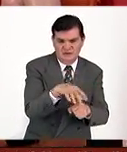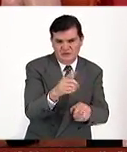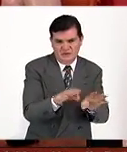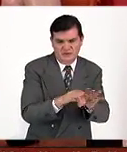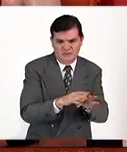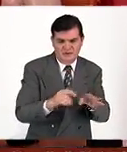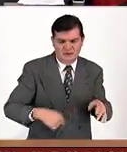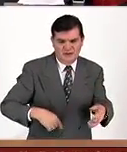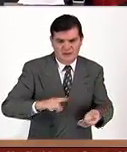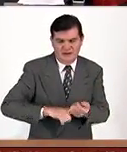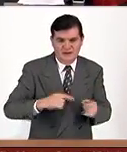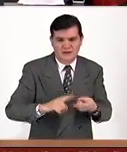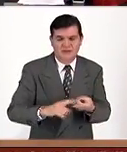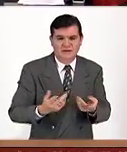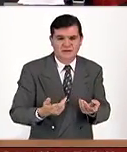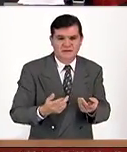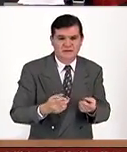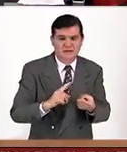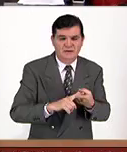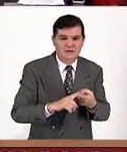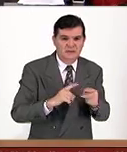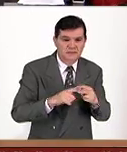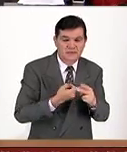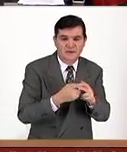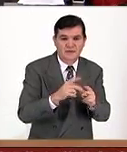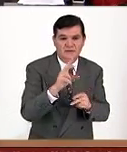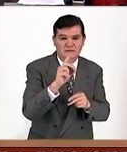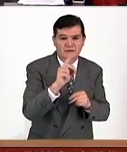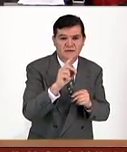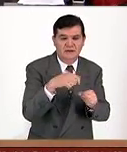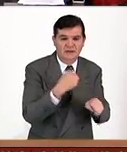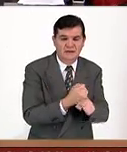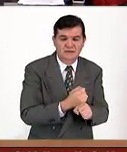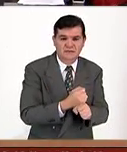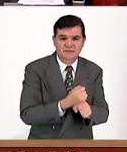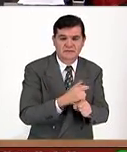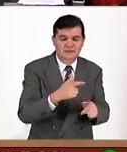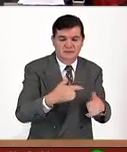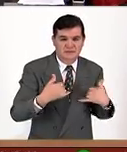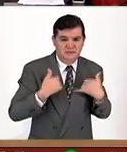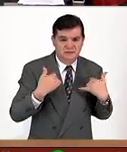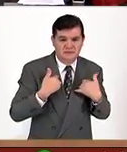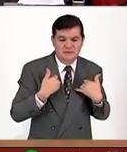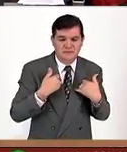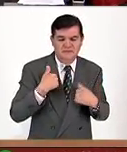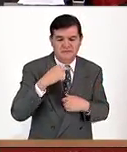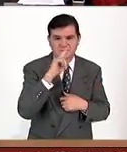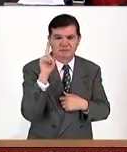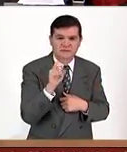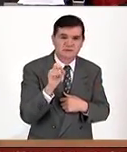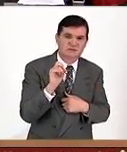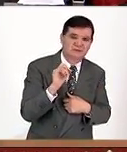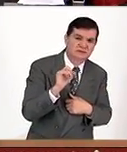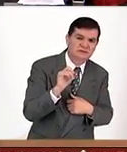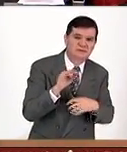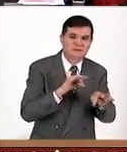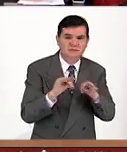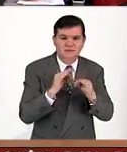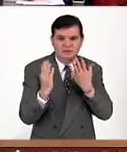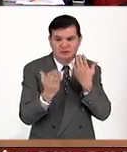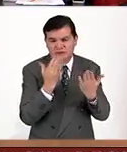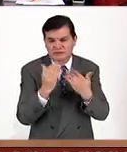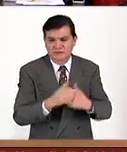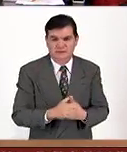las hormonas en los pollos, y a los 30 Ahí sí. el joven se pregunta si trabaja o